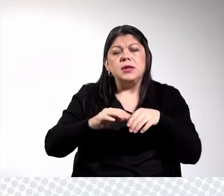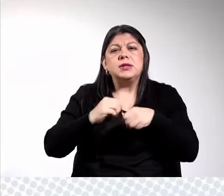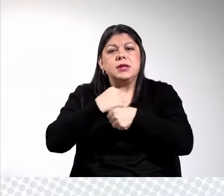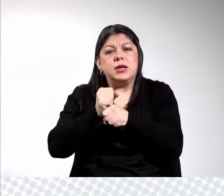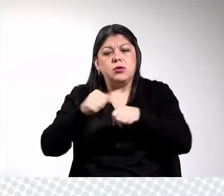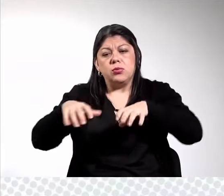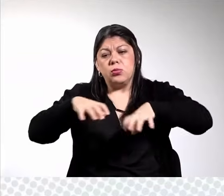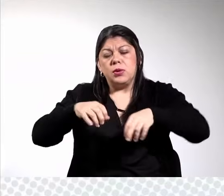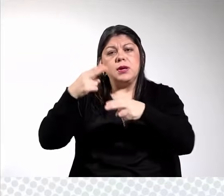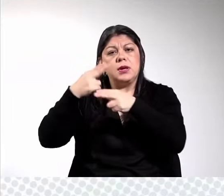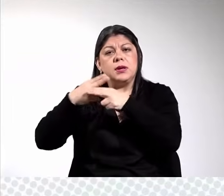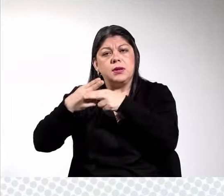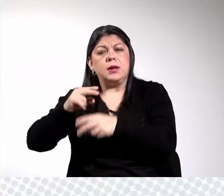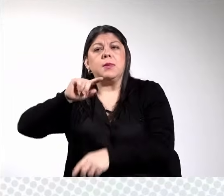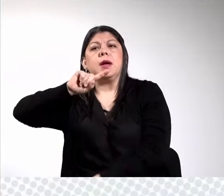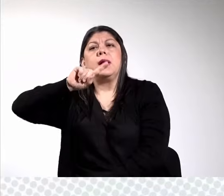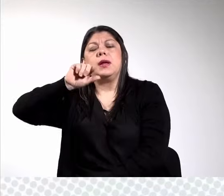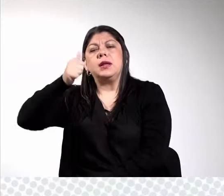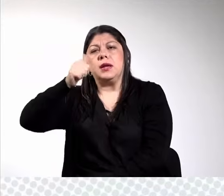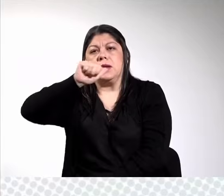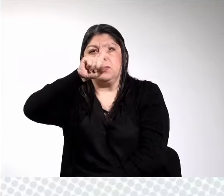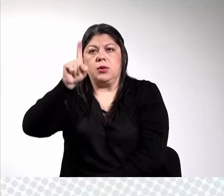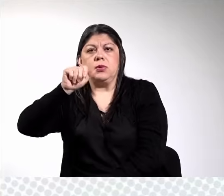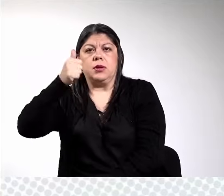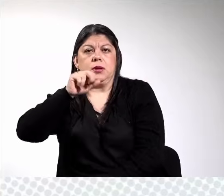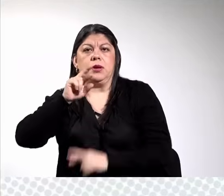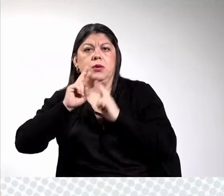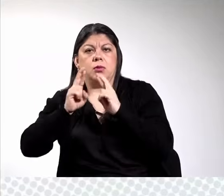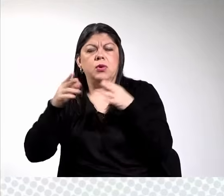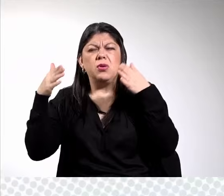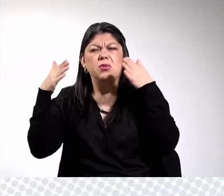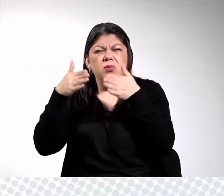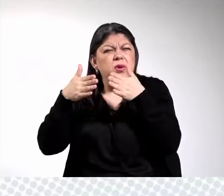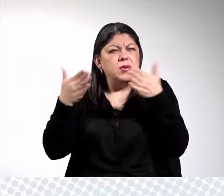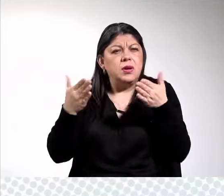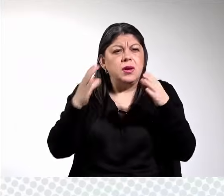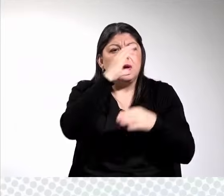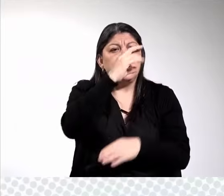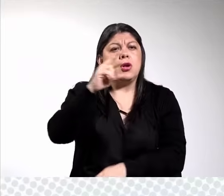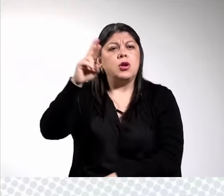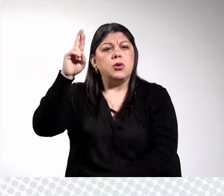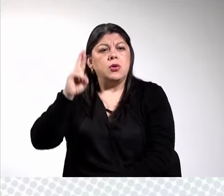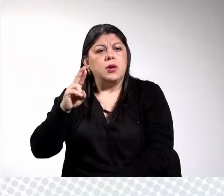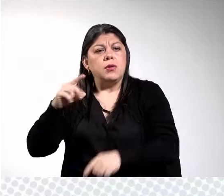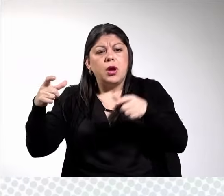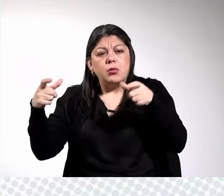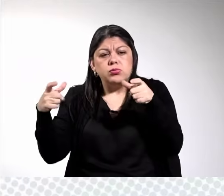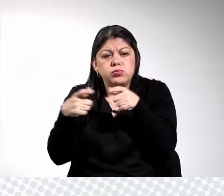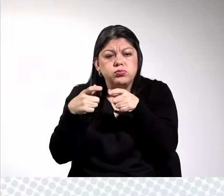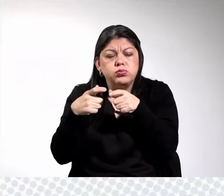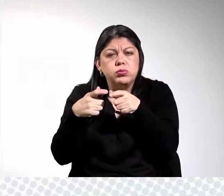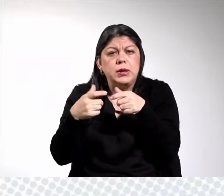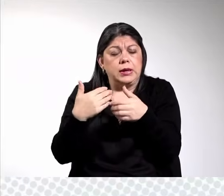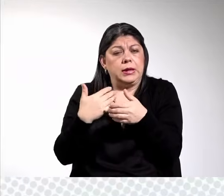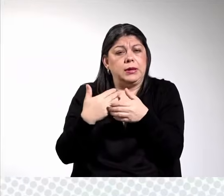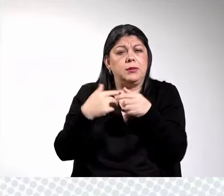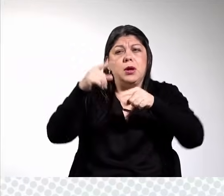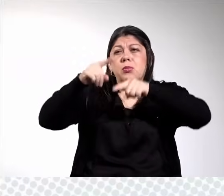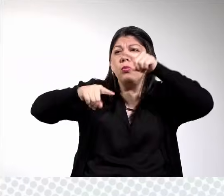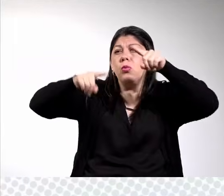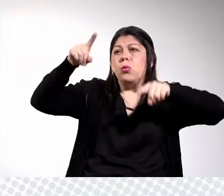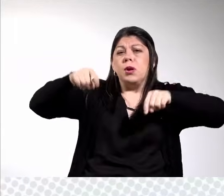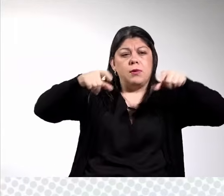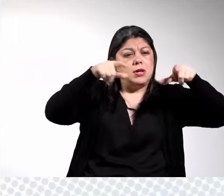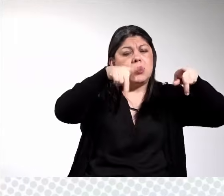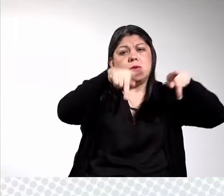esta dinámica que son 10 preguntas, 10 respuestas, enfocándonos en que Costa Rica, a pesar de ser tan chiquitita, es muy